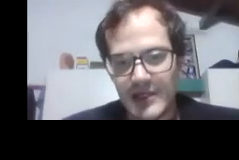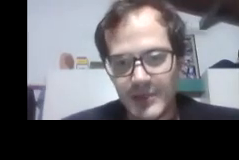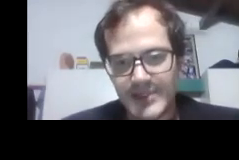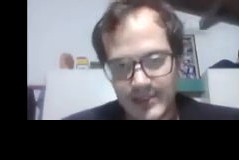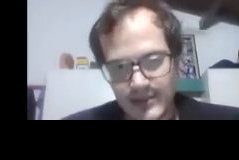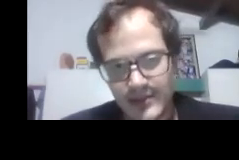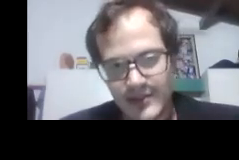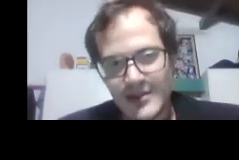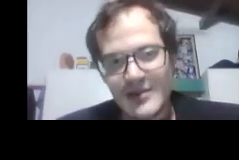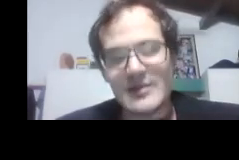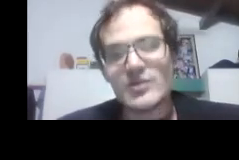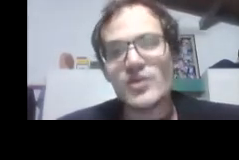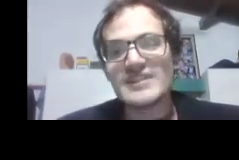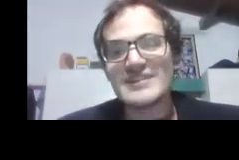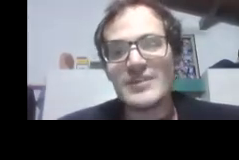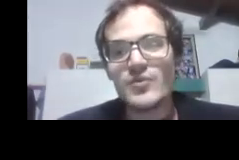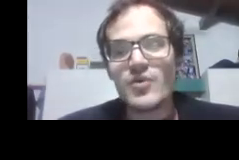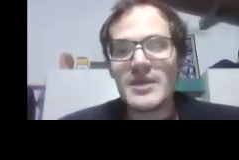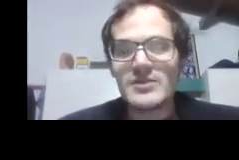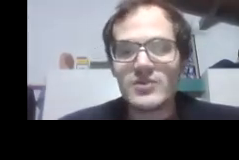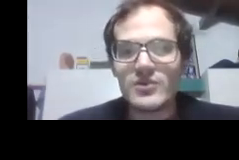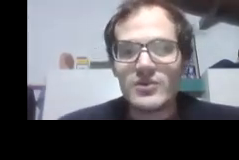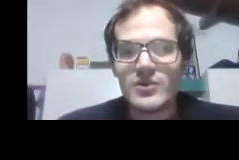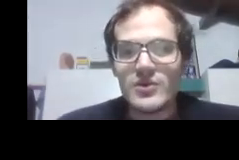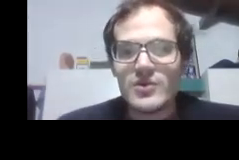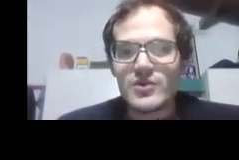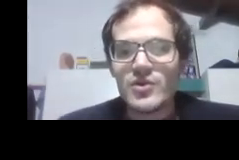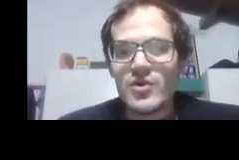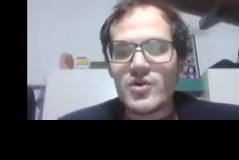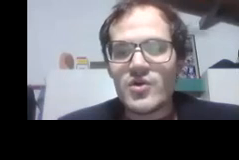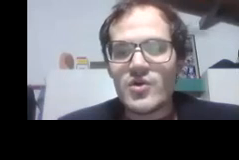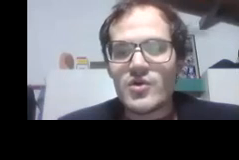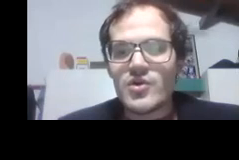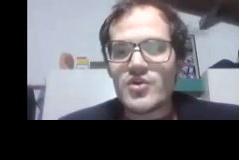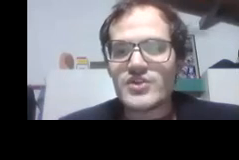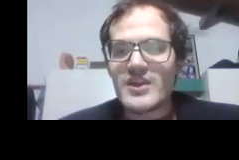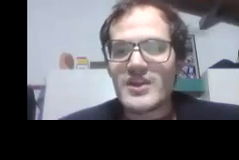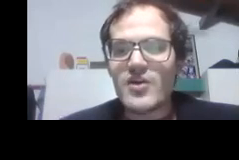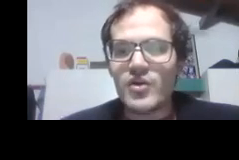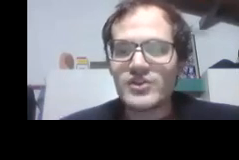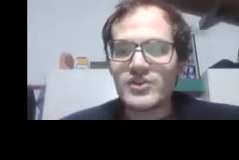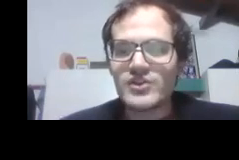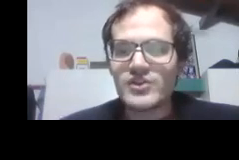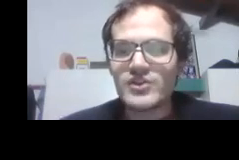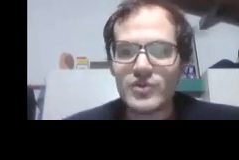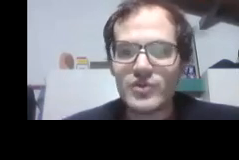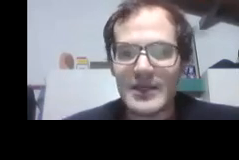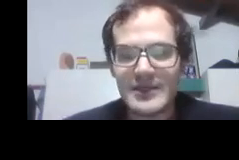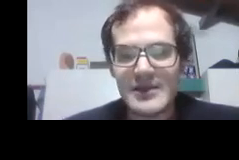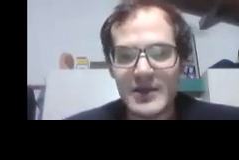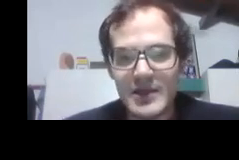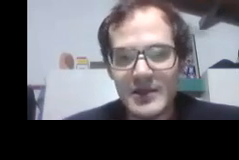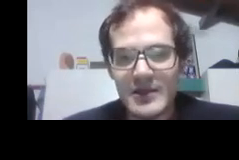va a pasar. Entonces, en un comienzo, no se desconoce a España ni